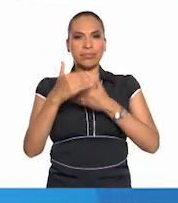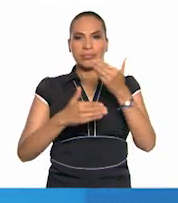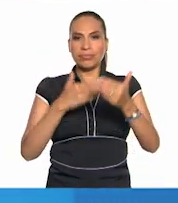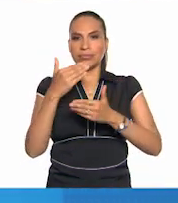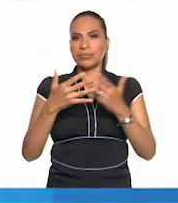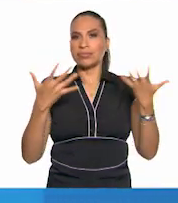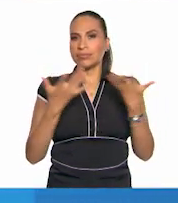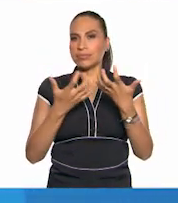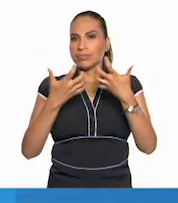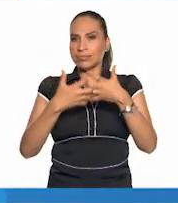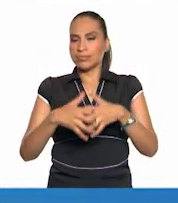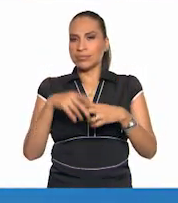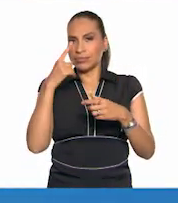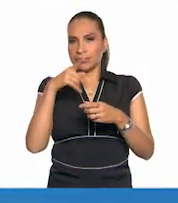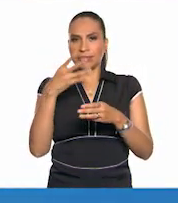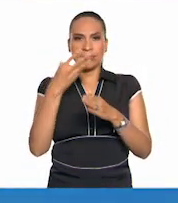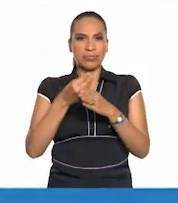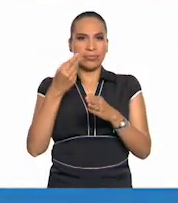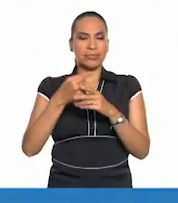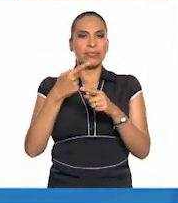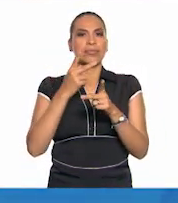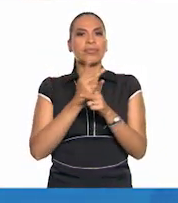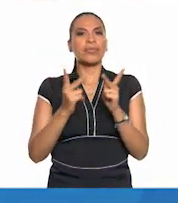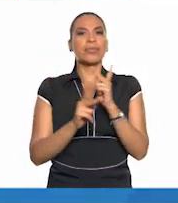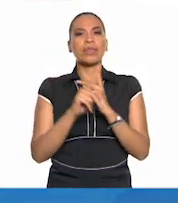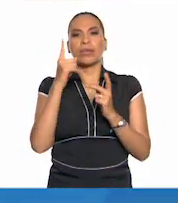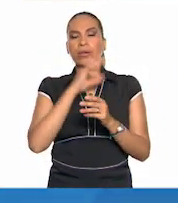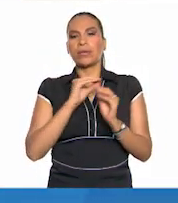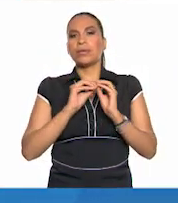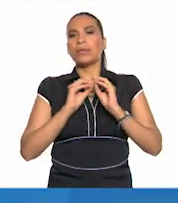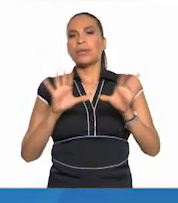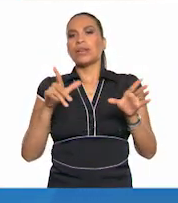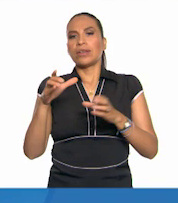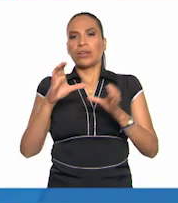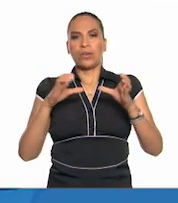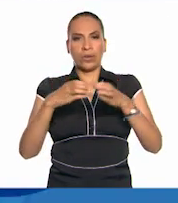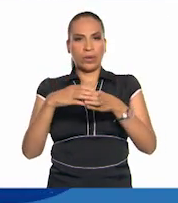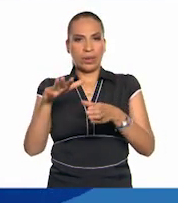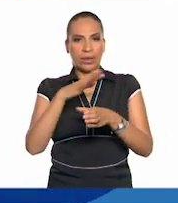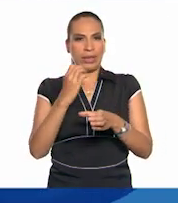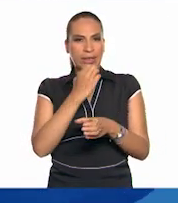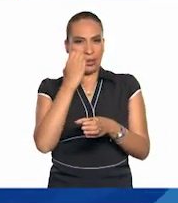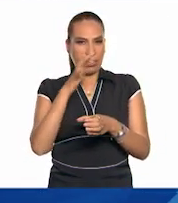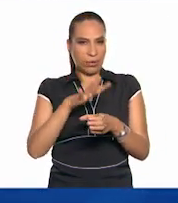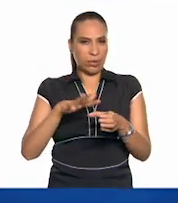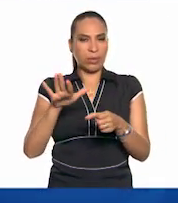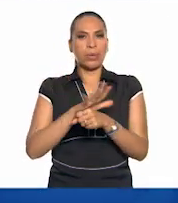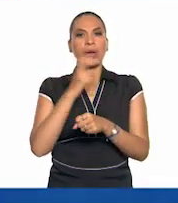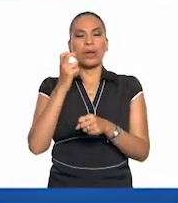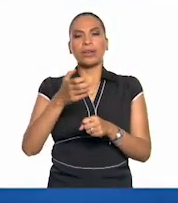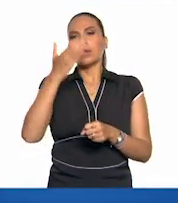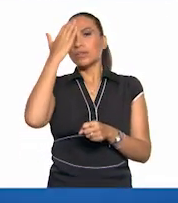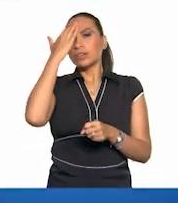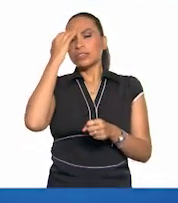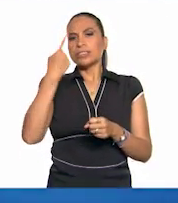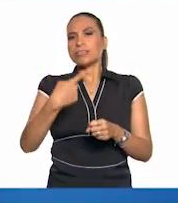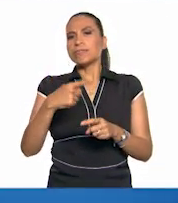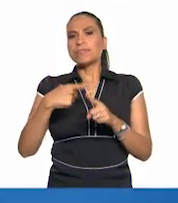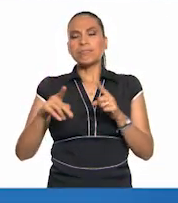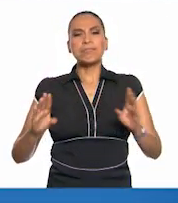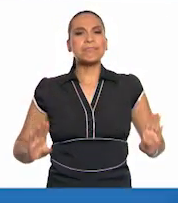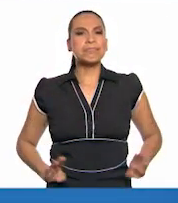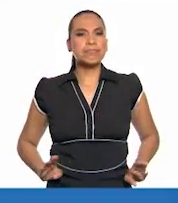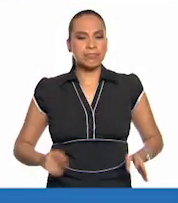de fabricación o manufactura de un producto para exponerlo a la comunidad escolar. Para ello, conocerás las